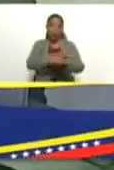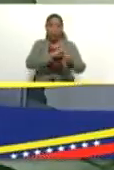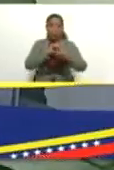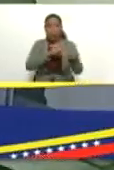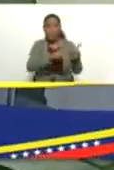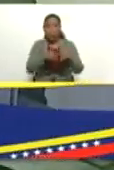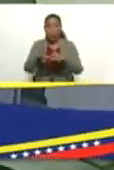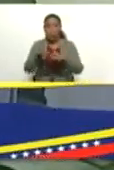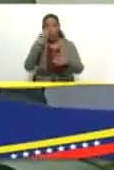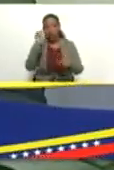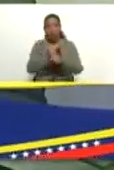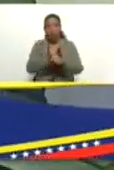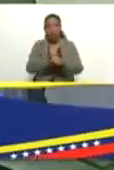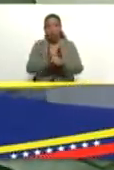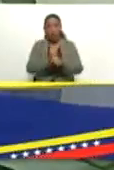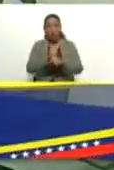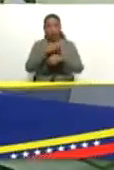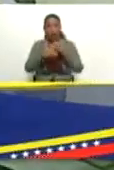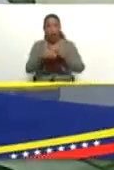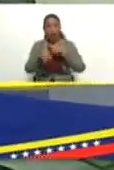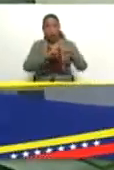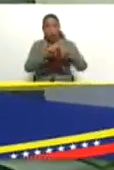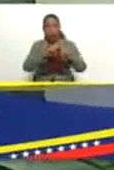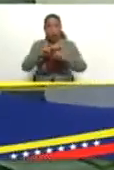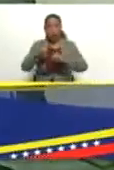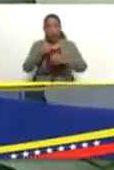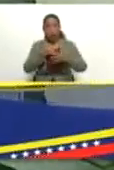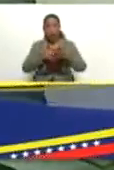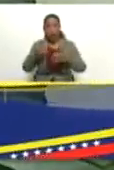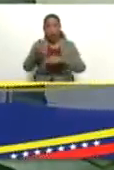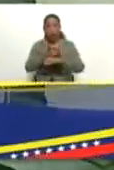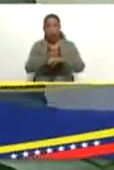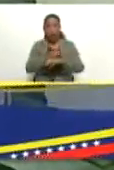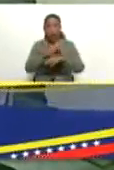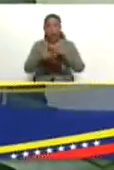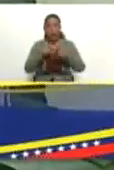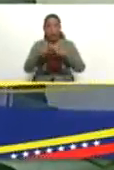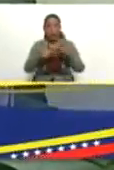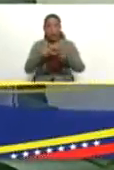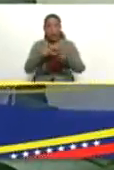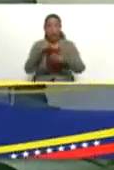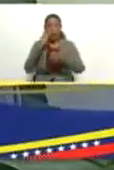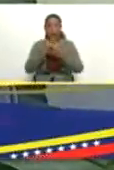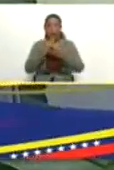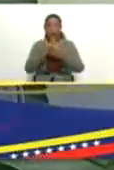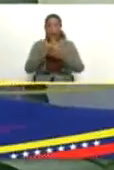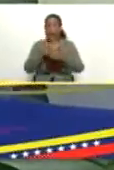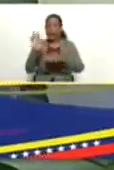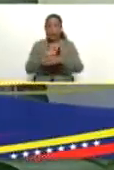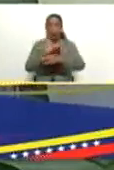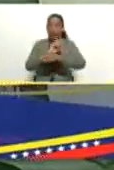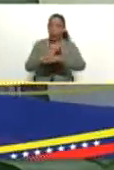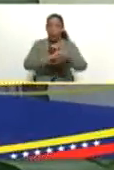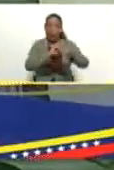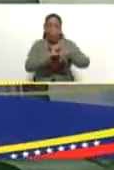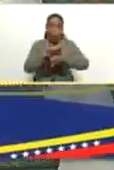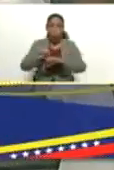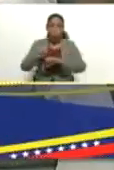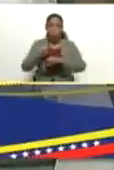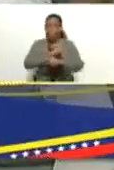trabajo, crea una acción de gobierno, crea una política pública, pica adelante, pica adelante. ¿Ah? Y en el poder